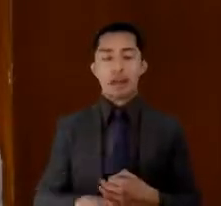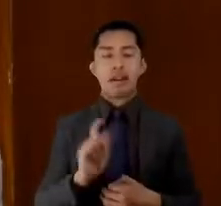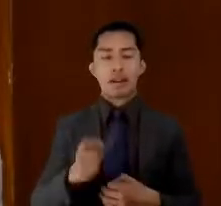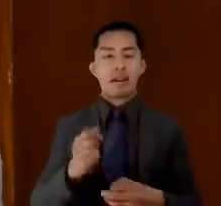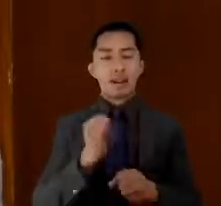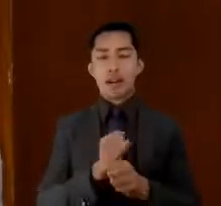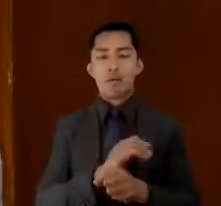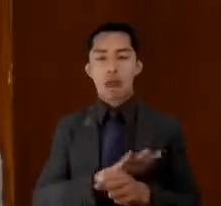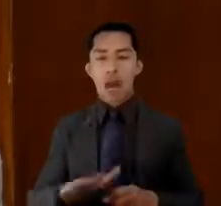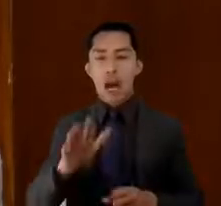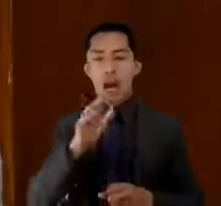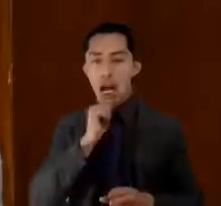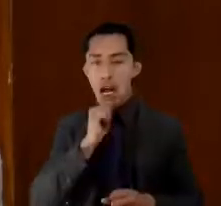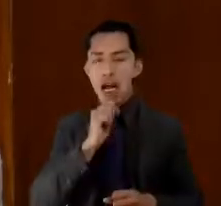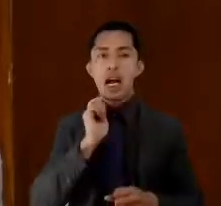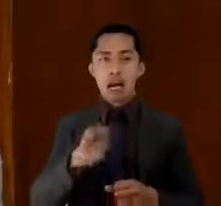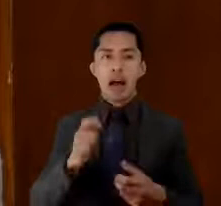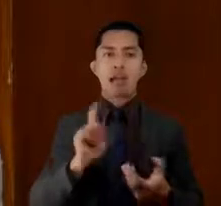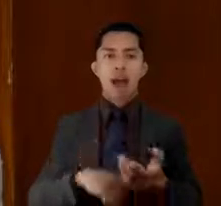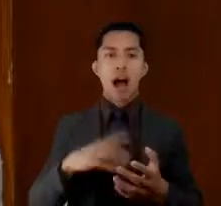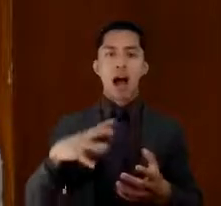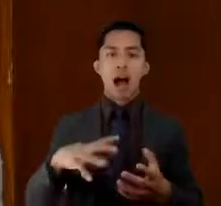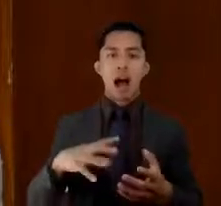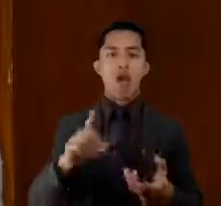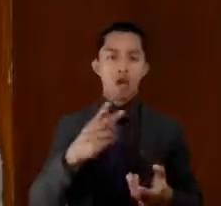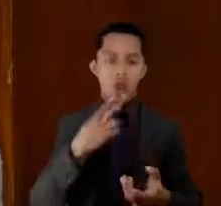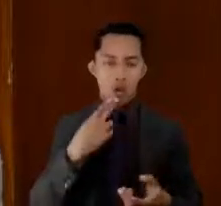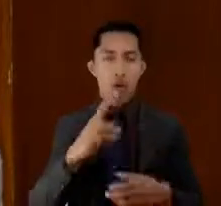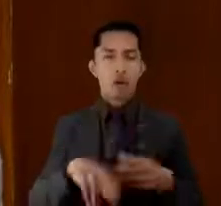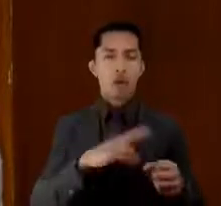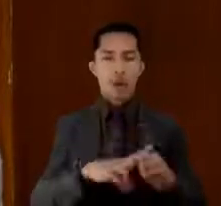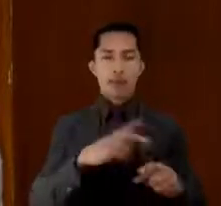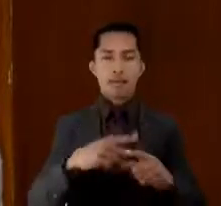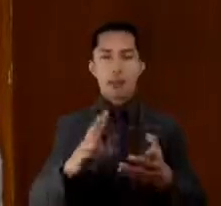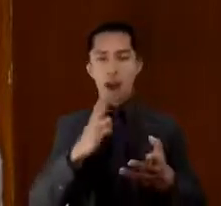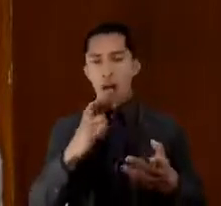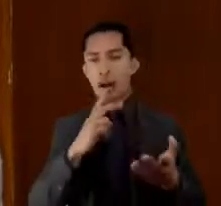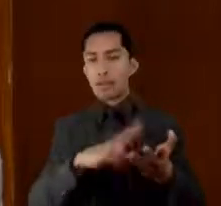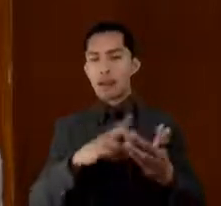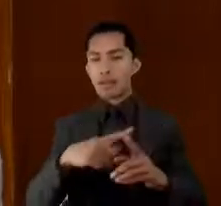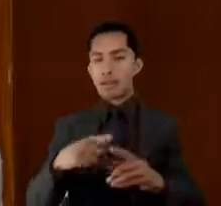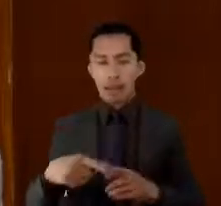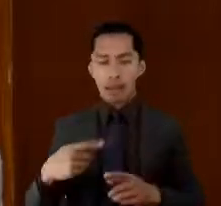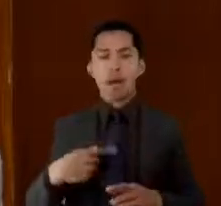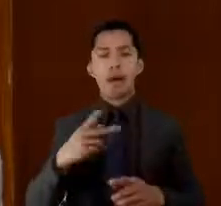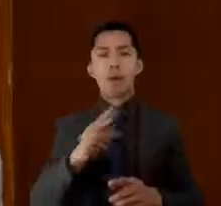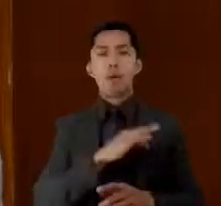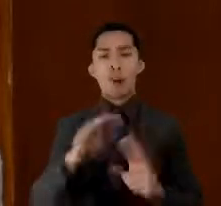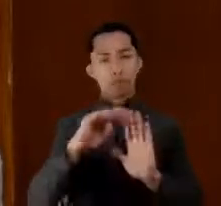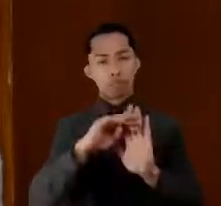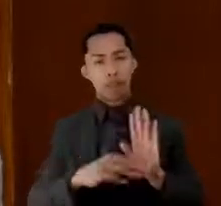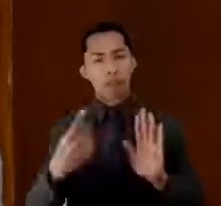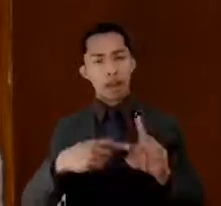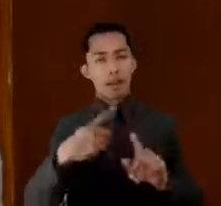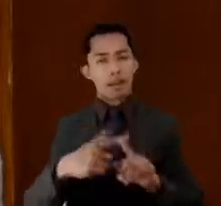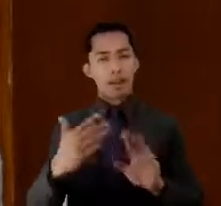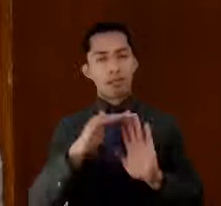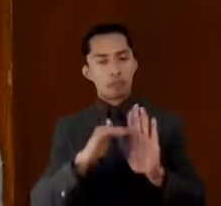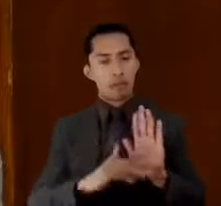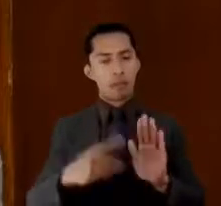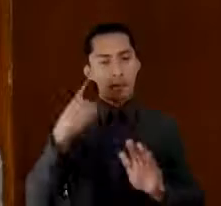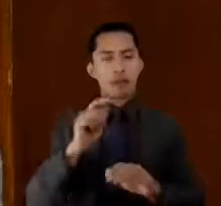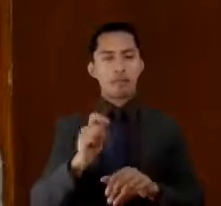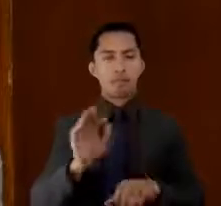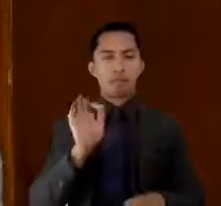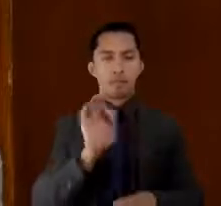imposible detener el aprovechamiento de los recursos naturales, lo es también que podemos establecer criterios, estándares y principios para garantizar